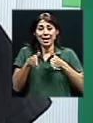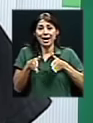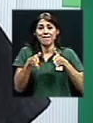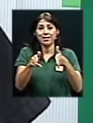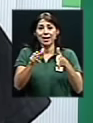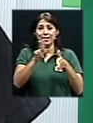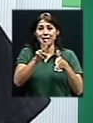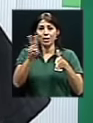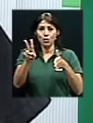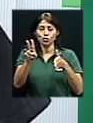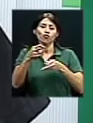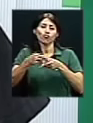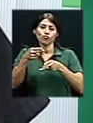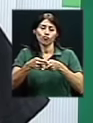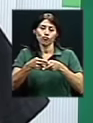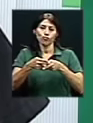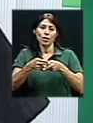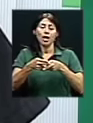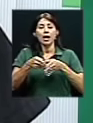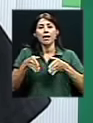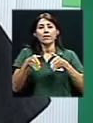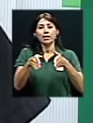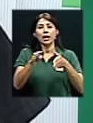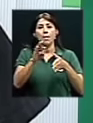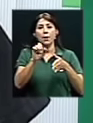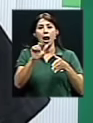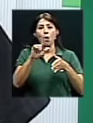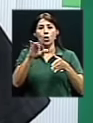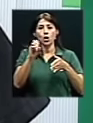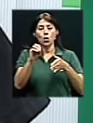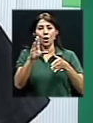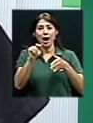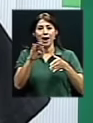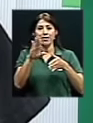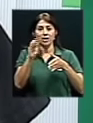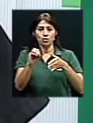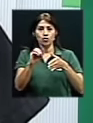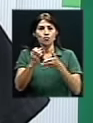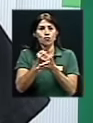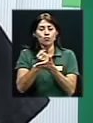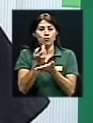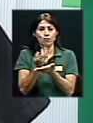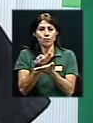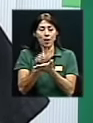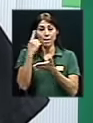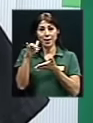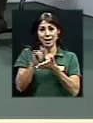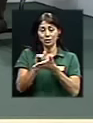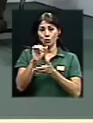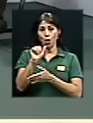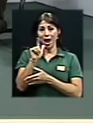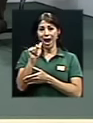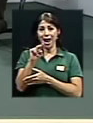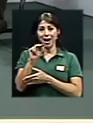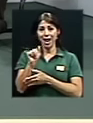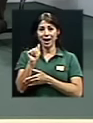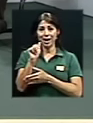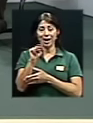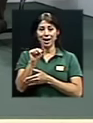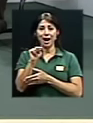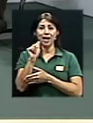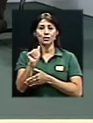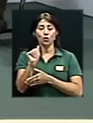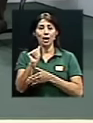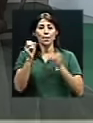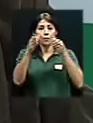32, conocida como Carretera Braulio Carrillo. Para ello nos acompaña Alan Astorga, profesor de la Universidad, geólogo ambiental.